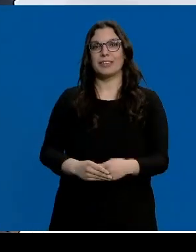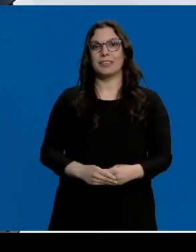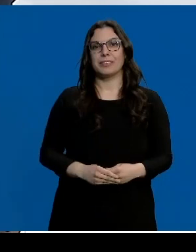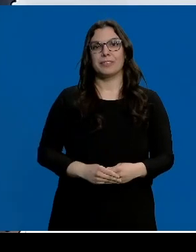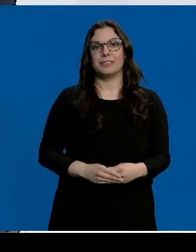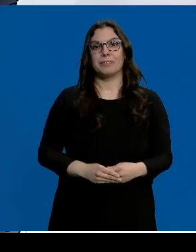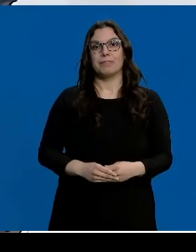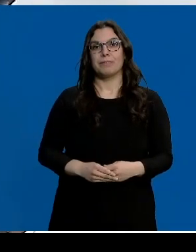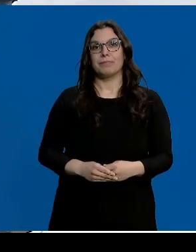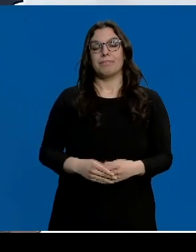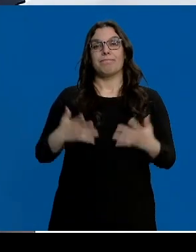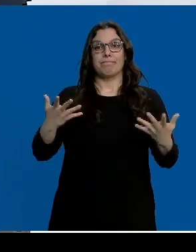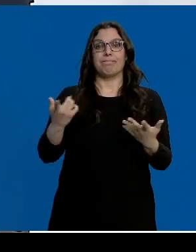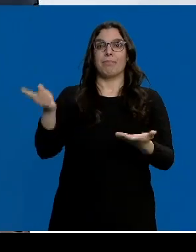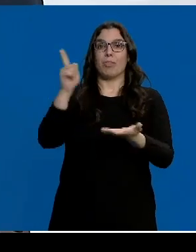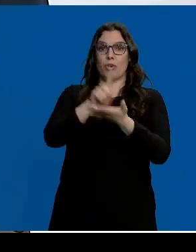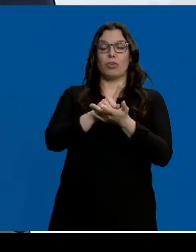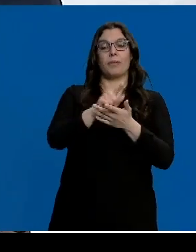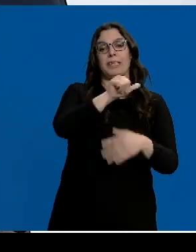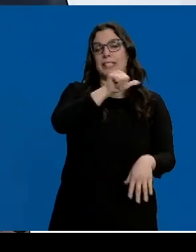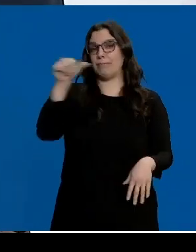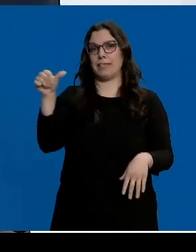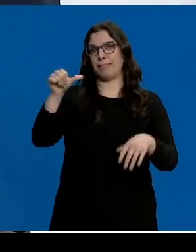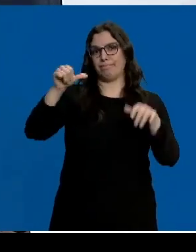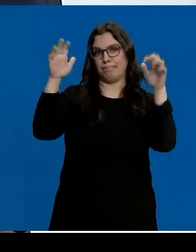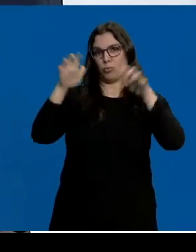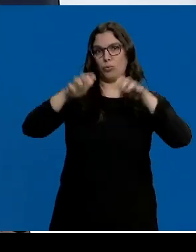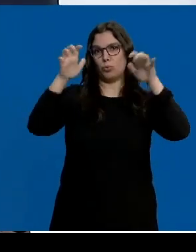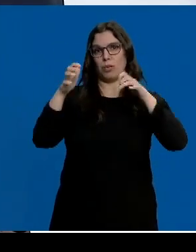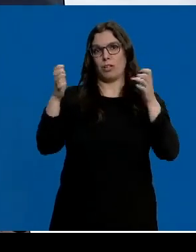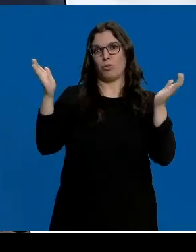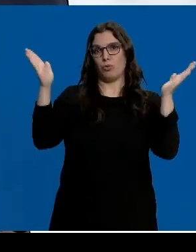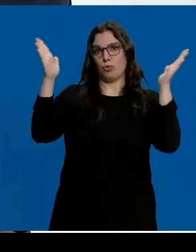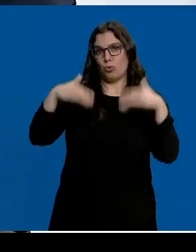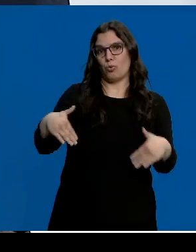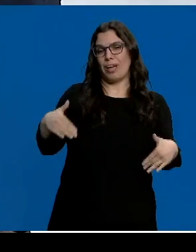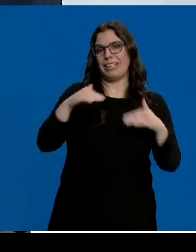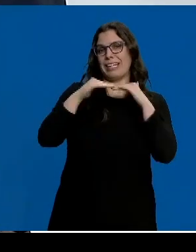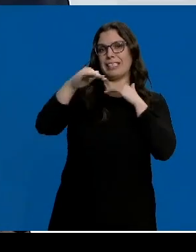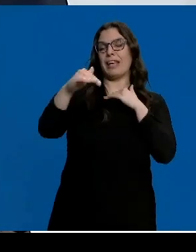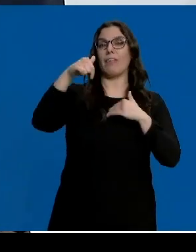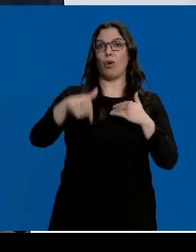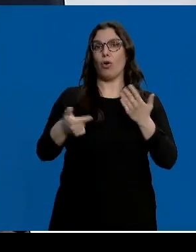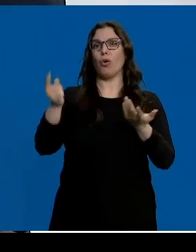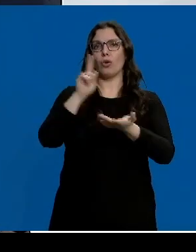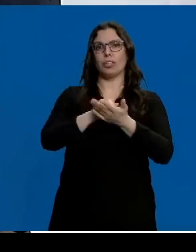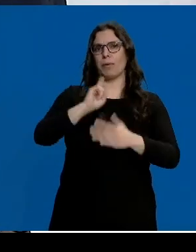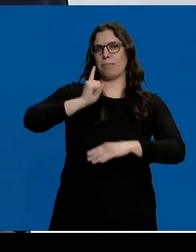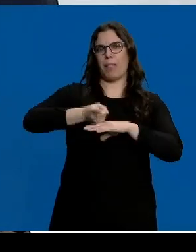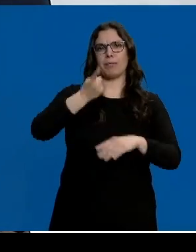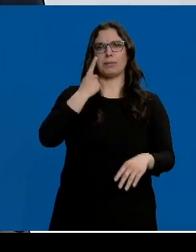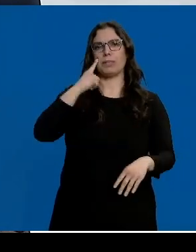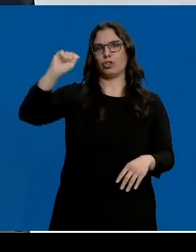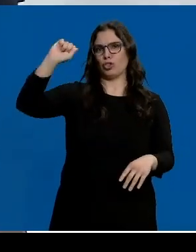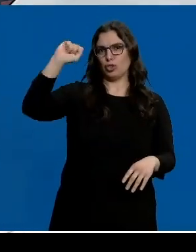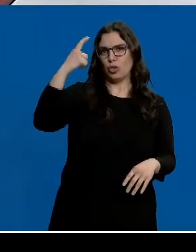es, nuevamente otra semana estable y además sin perspectiva de lluvia para los próximos días. De hecho, el pronóstico para hoy vuelve a estar marcado por ese tiempo